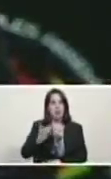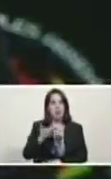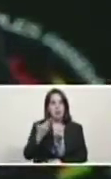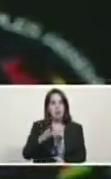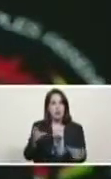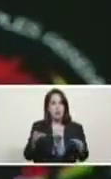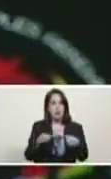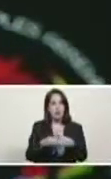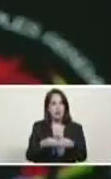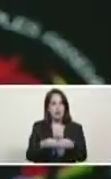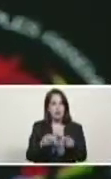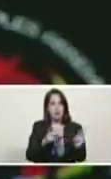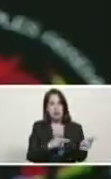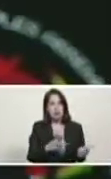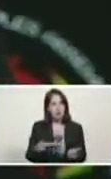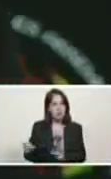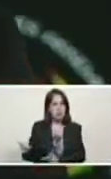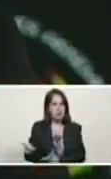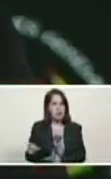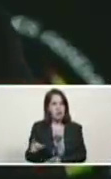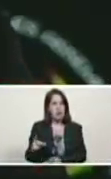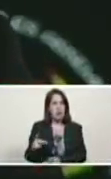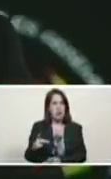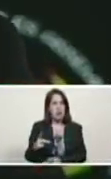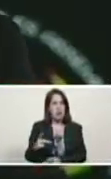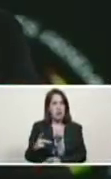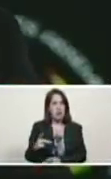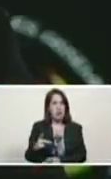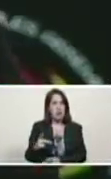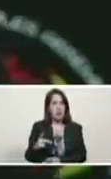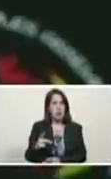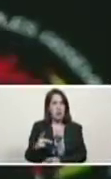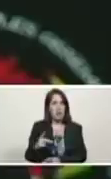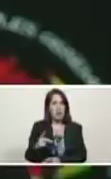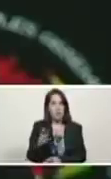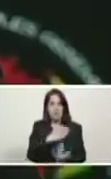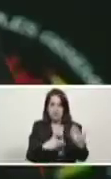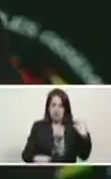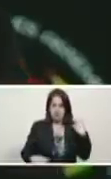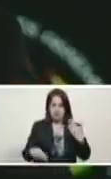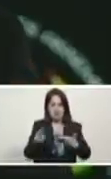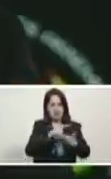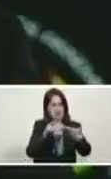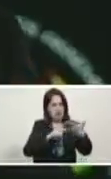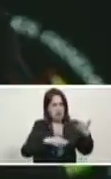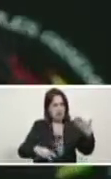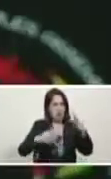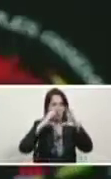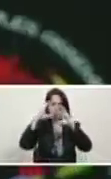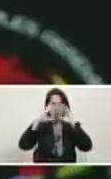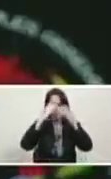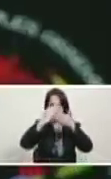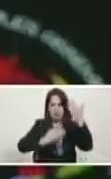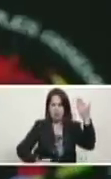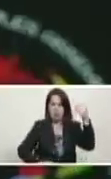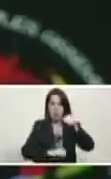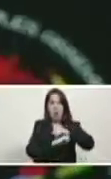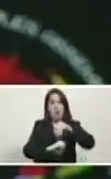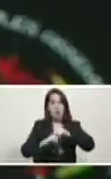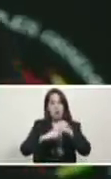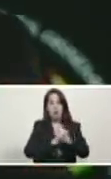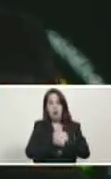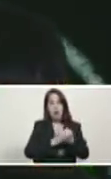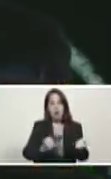queremos invitar presidente para que le lean un comunicado una declaración de solidaridad de amor con el